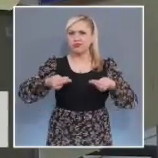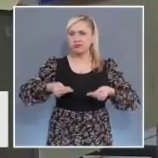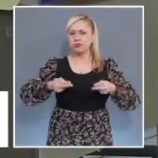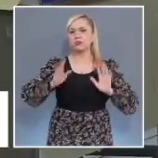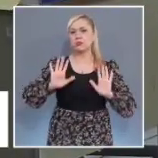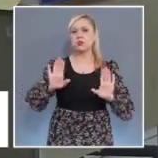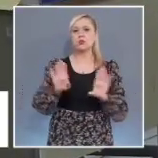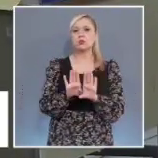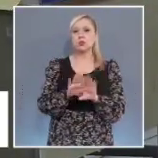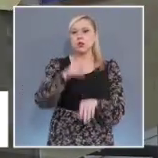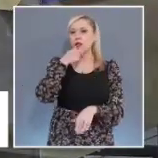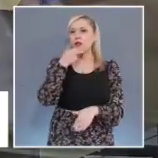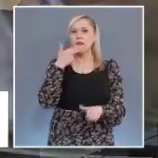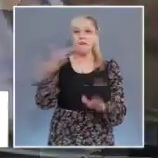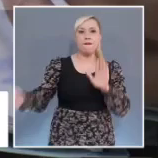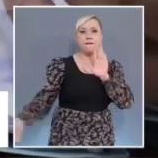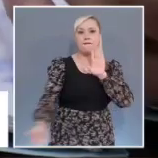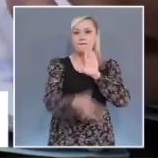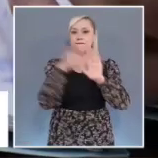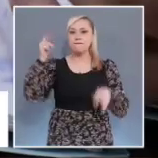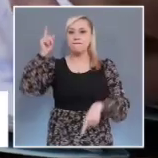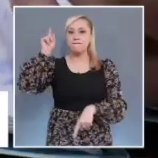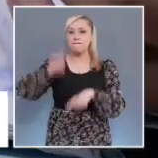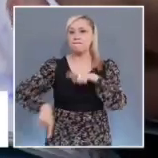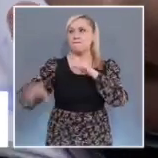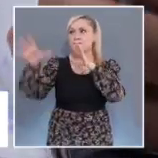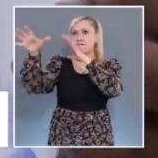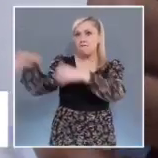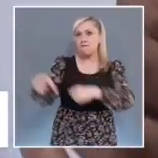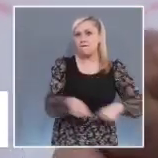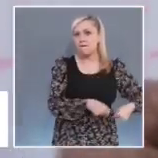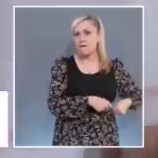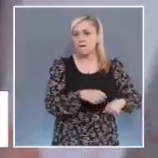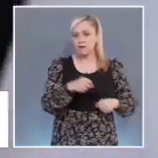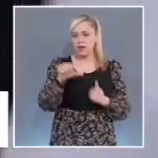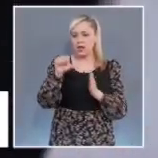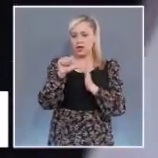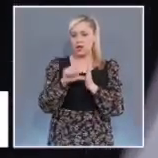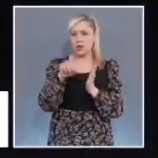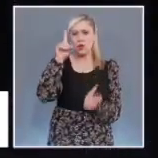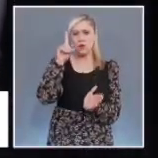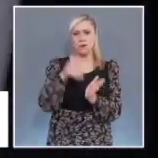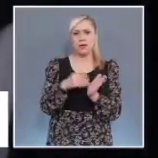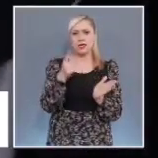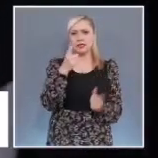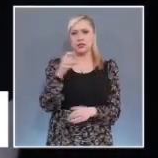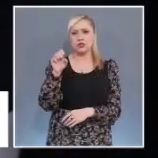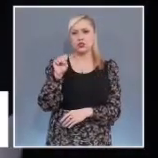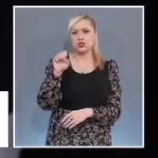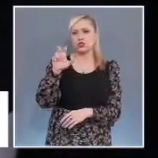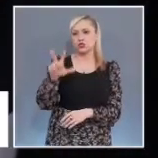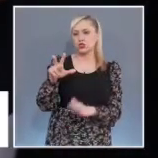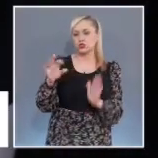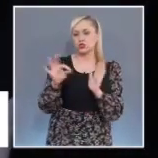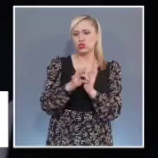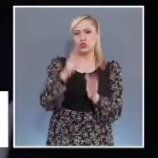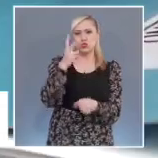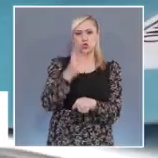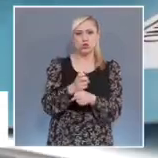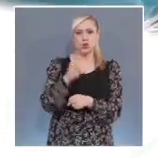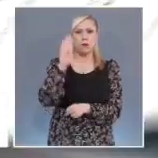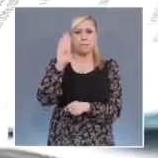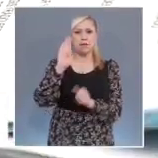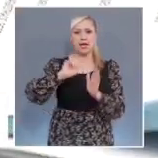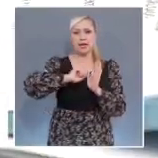prevista en el artículo 1168, fracción segunda, inciso B del Código Comercial, siempre que se cumpla con